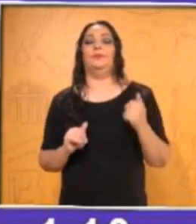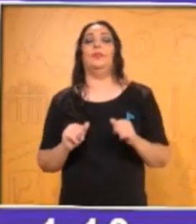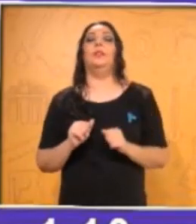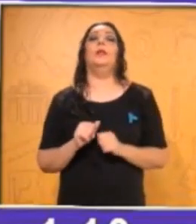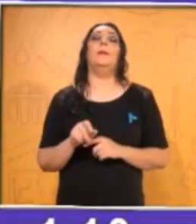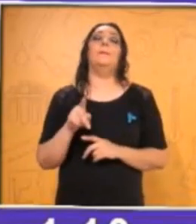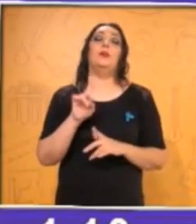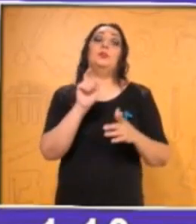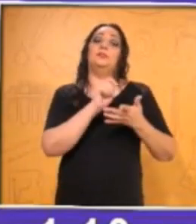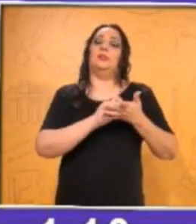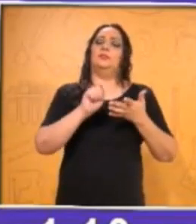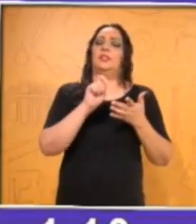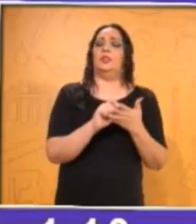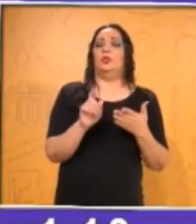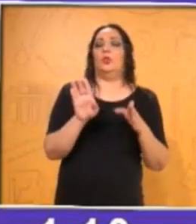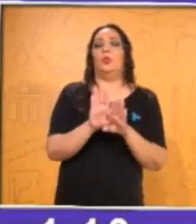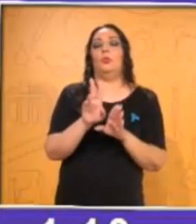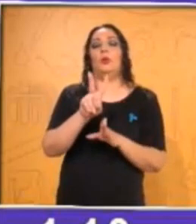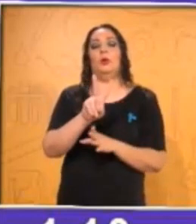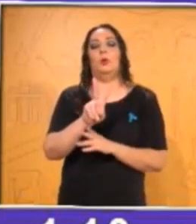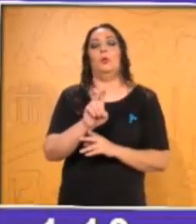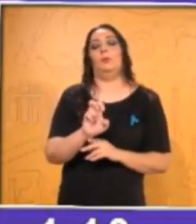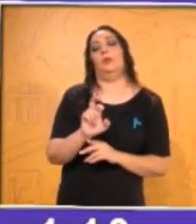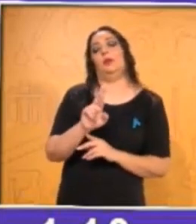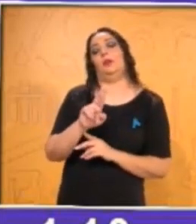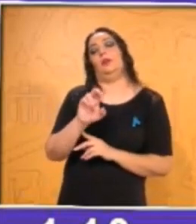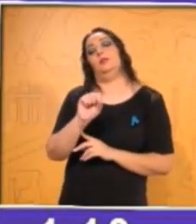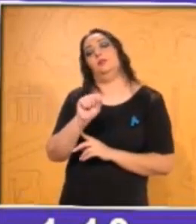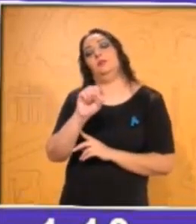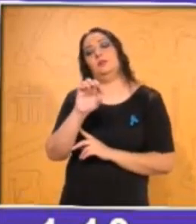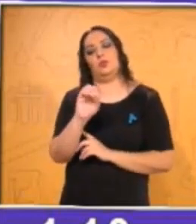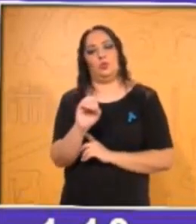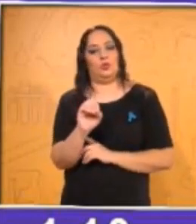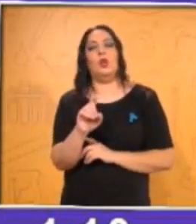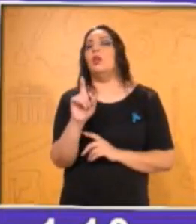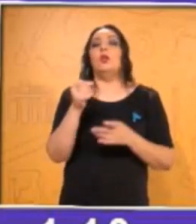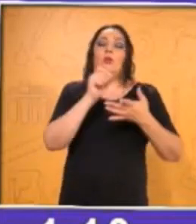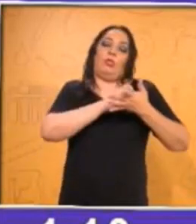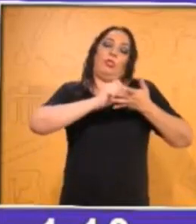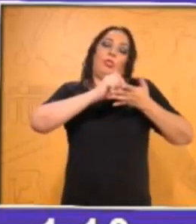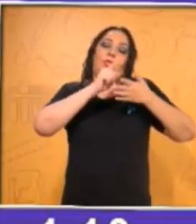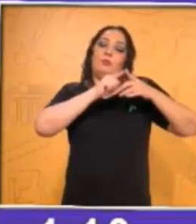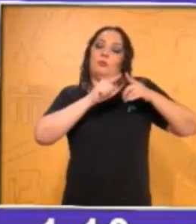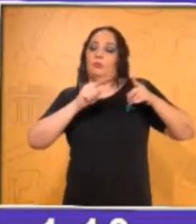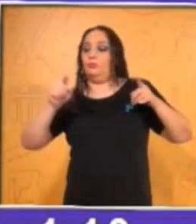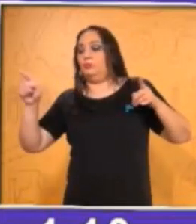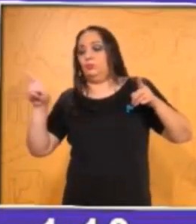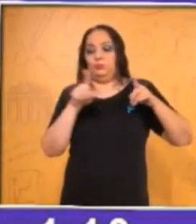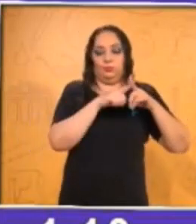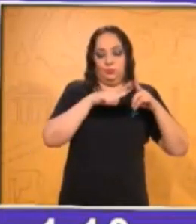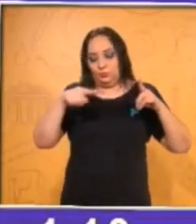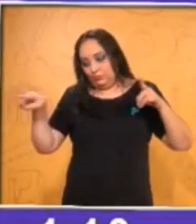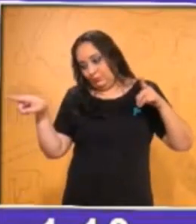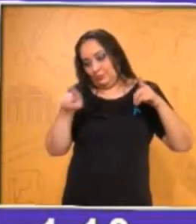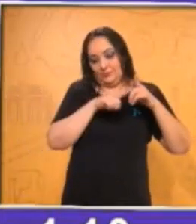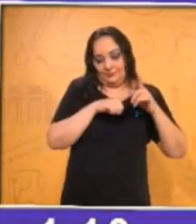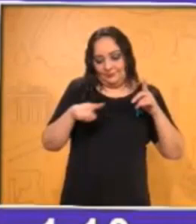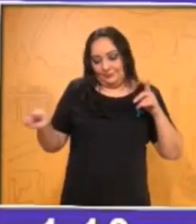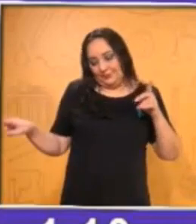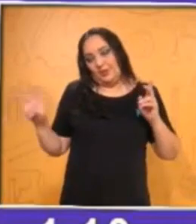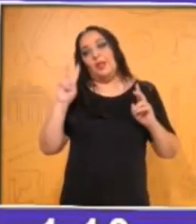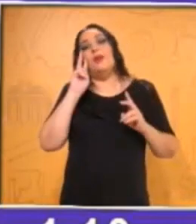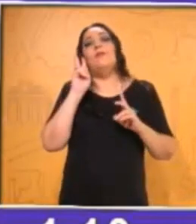los poemas es en un verso, no es en prosa. Para recordarles, la prosa es cuando vemos cualquier